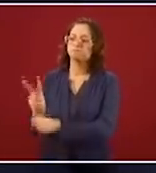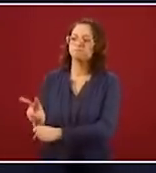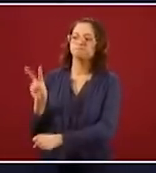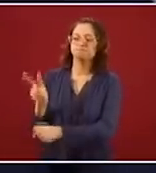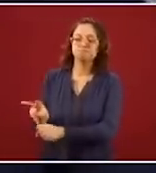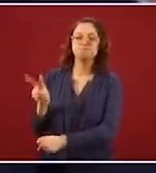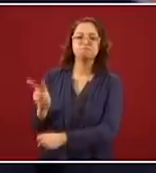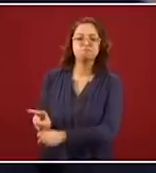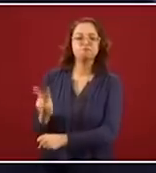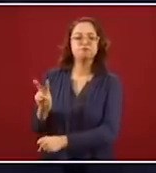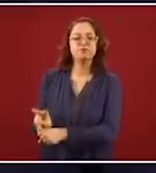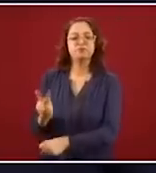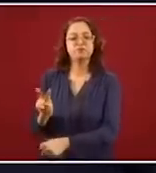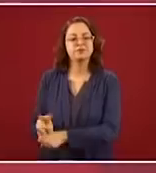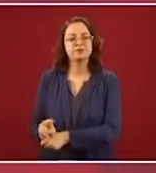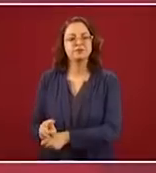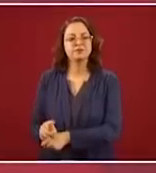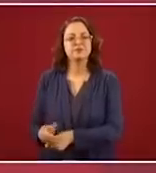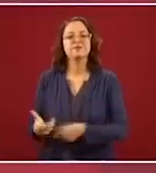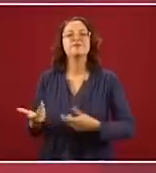Entonces, ¿qué queremos?